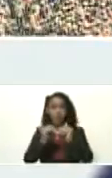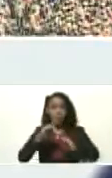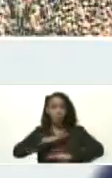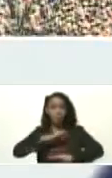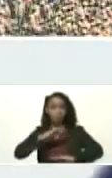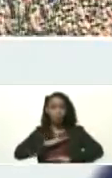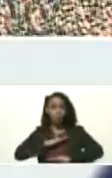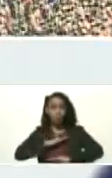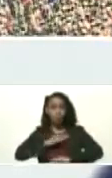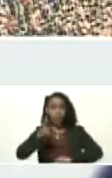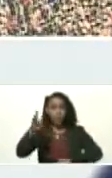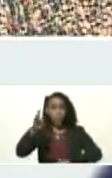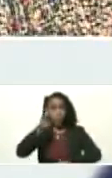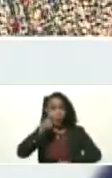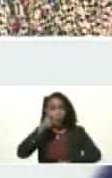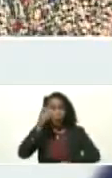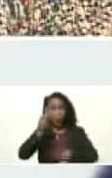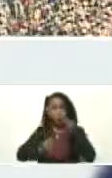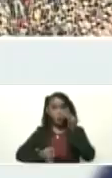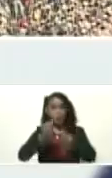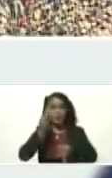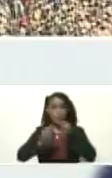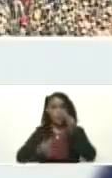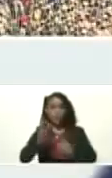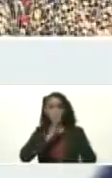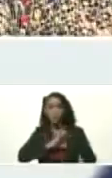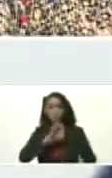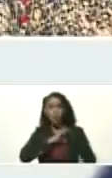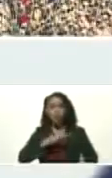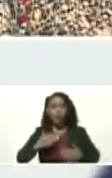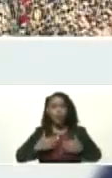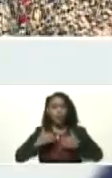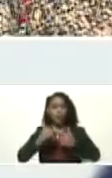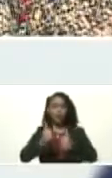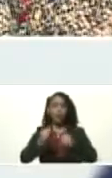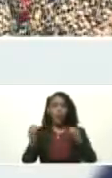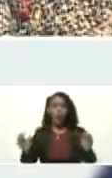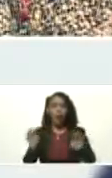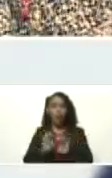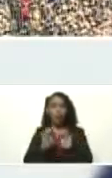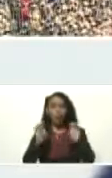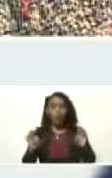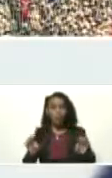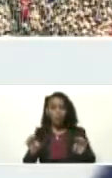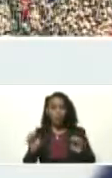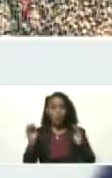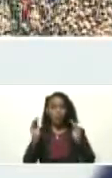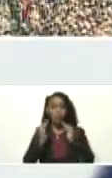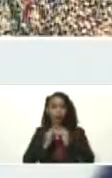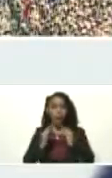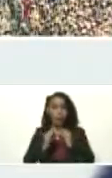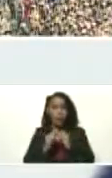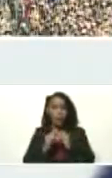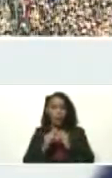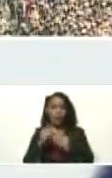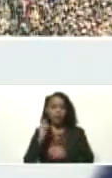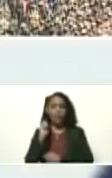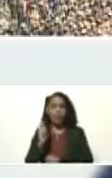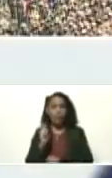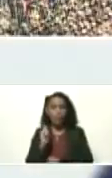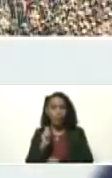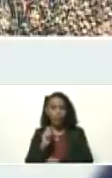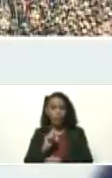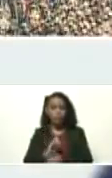bienestar, seguridad y justicia social en salud, educación, vivienda, salario,